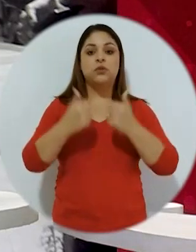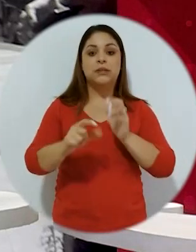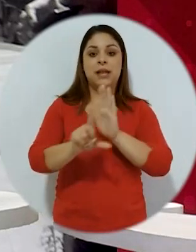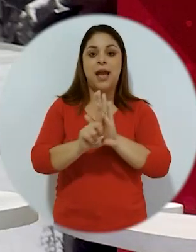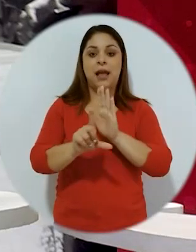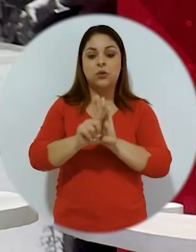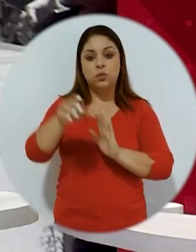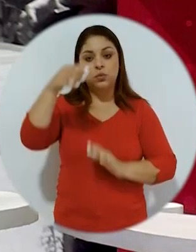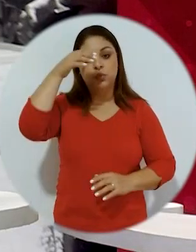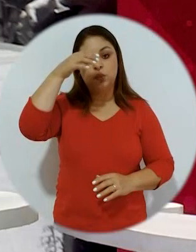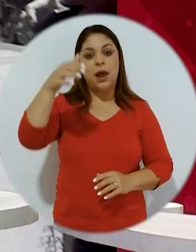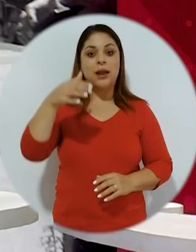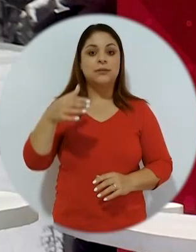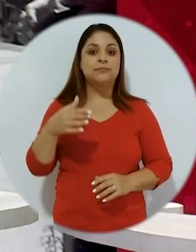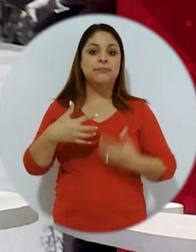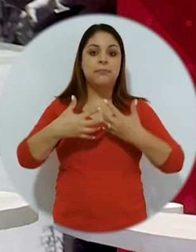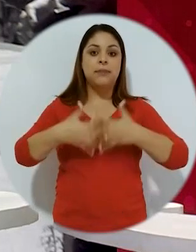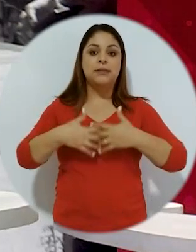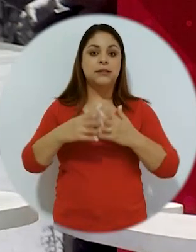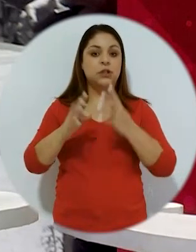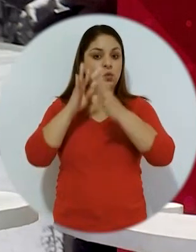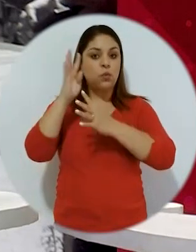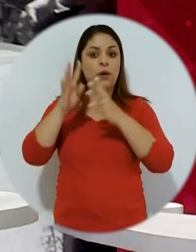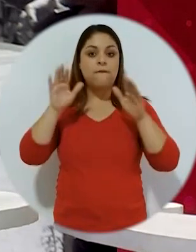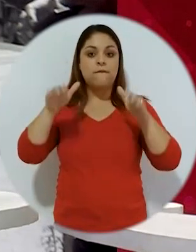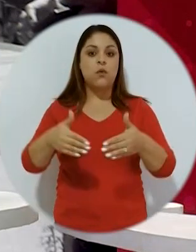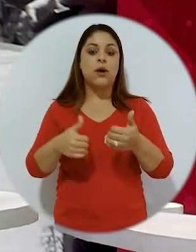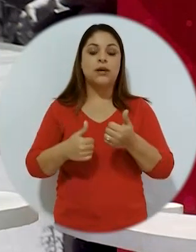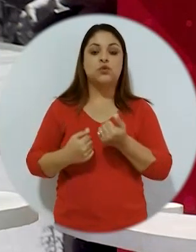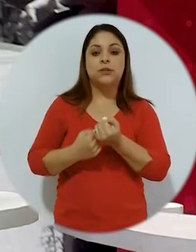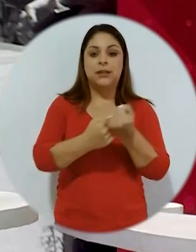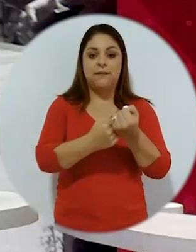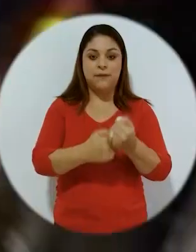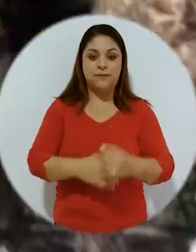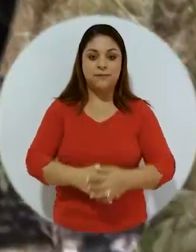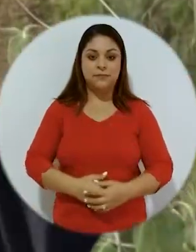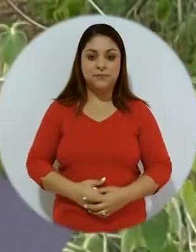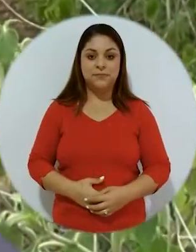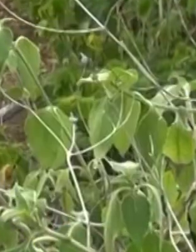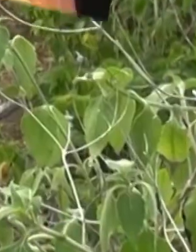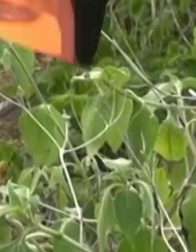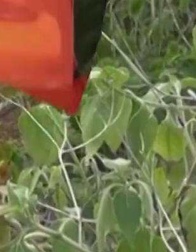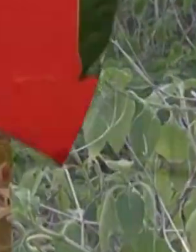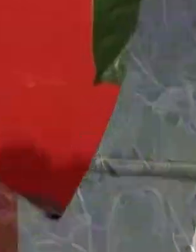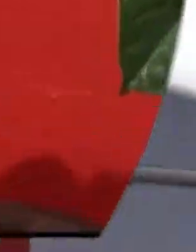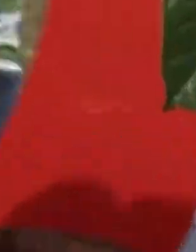y culturales que enfrentan las empresas innovadoras con enfoque sostenible.